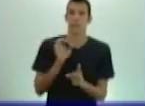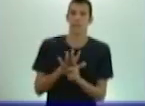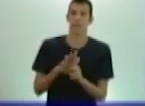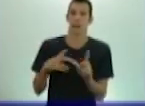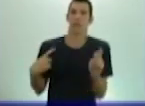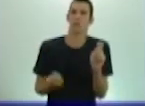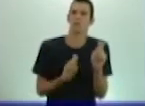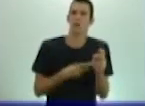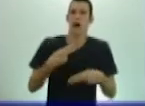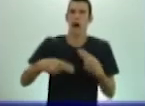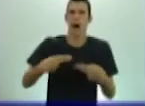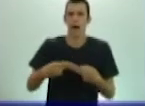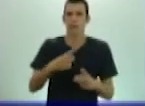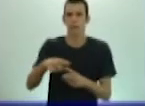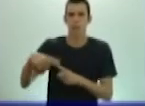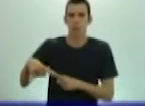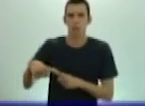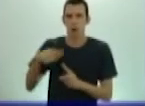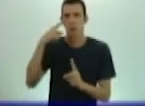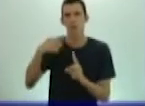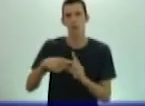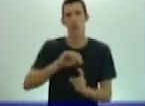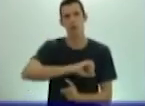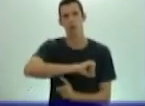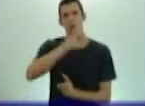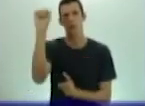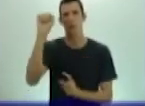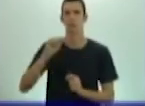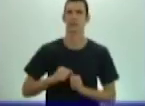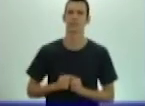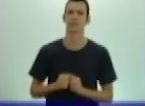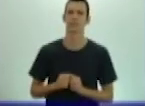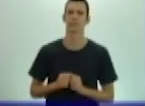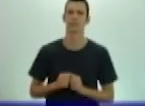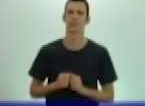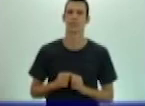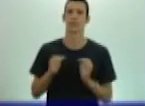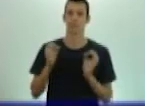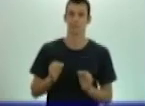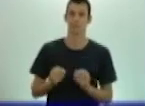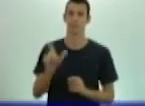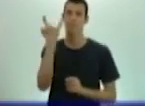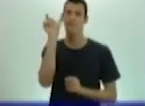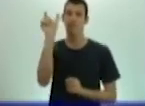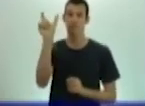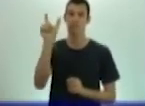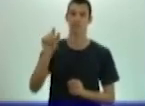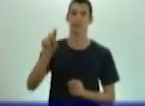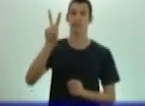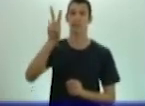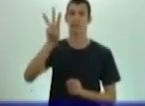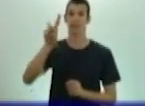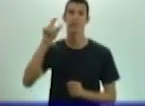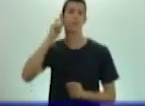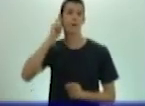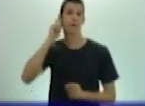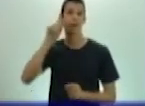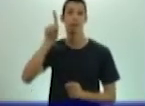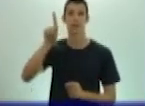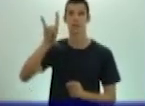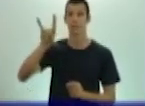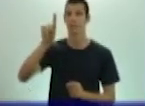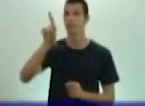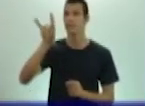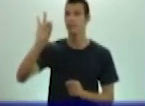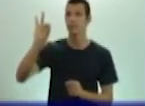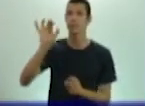febrero de 1917 inicia en Rusia la Revolución de Febrero, que fue, fíjense ustedes, como dicen en la página 3 del libro de texto, que fue iniciada por un